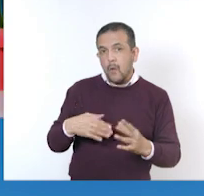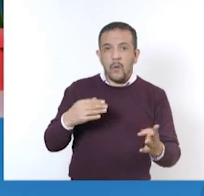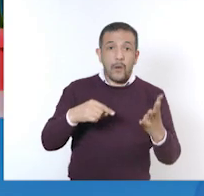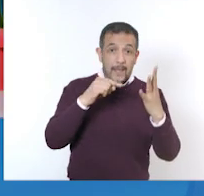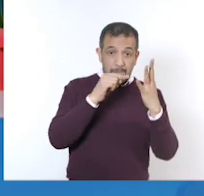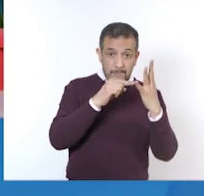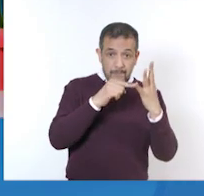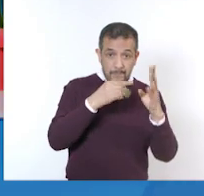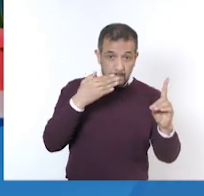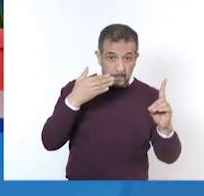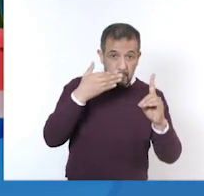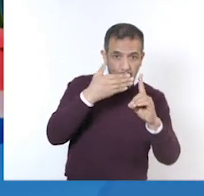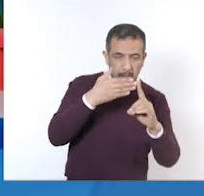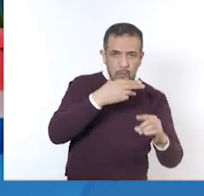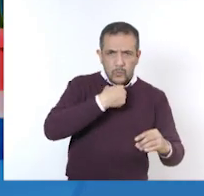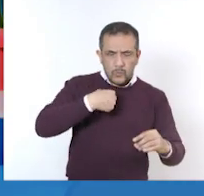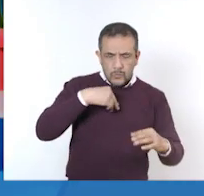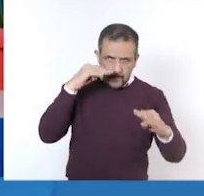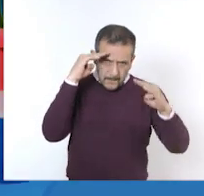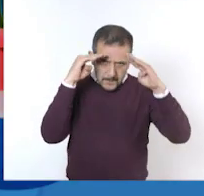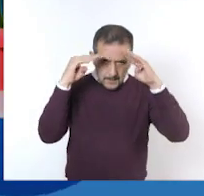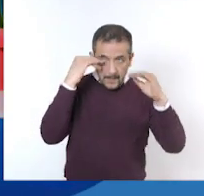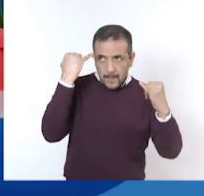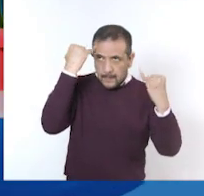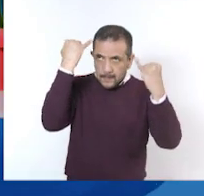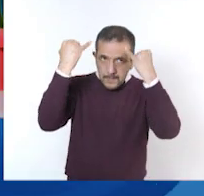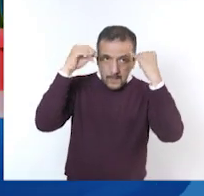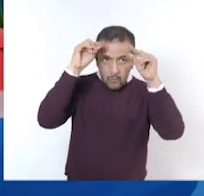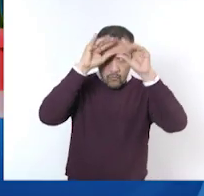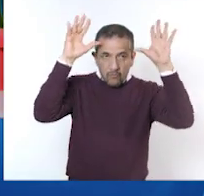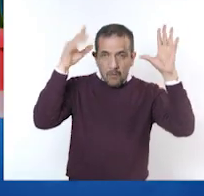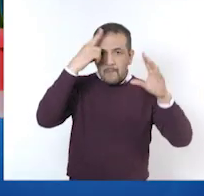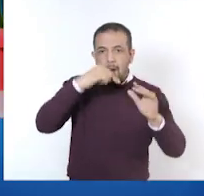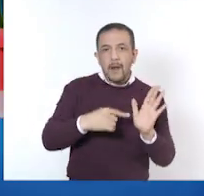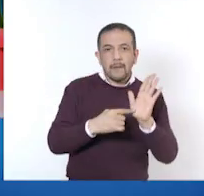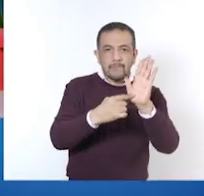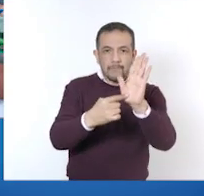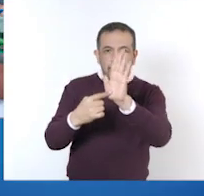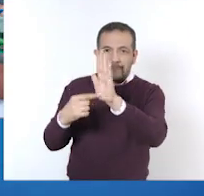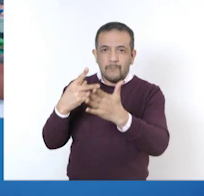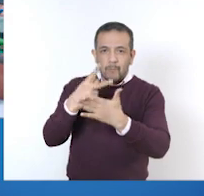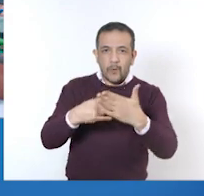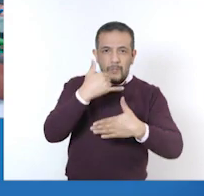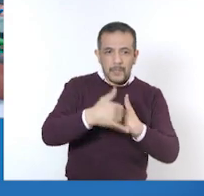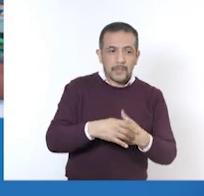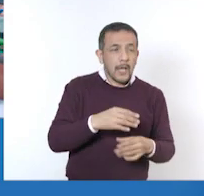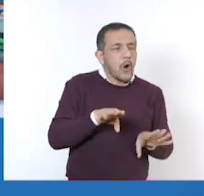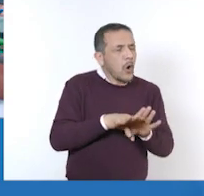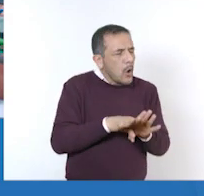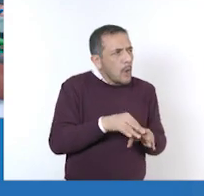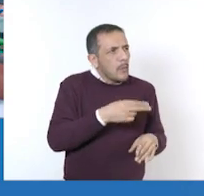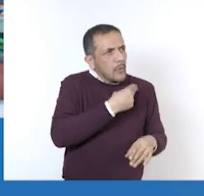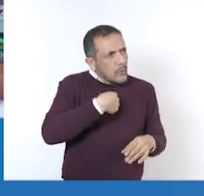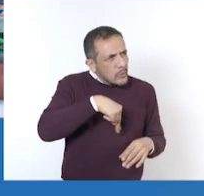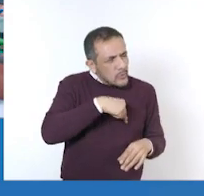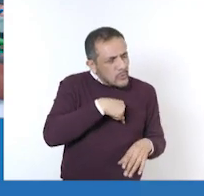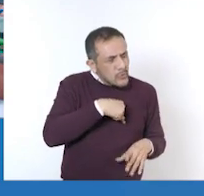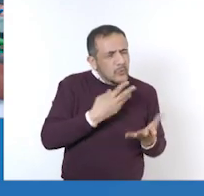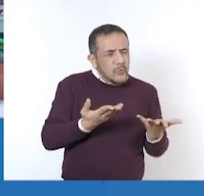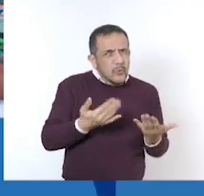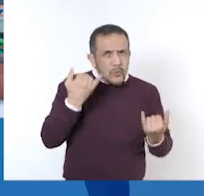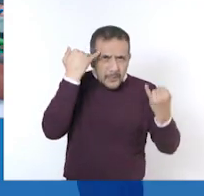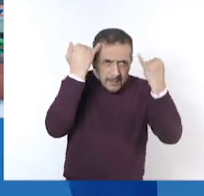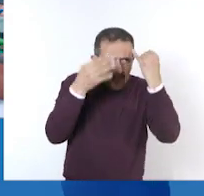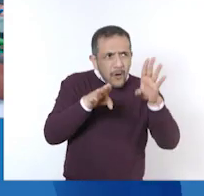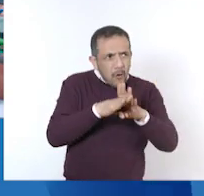Ahora, en la misión 4, vamos a pensar en ideas creativas para presentar nuestro proyecto. ¿Cómo se nos ocurre que vamos a presentar